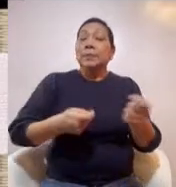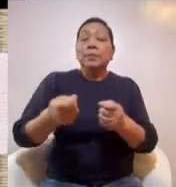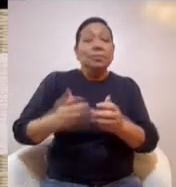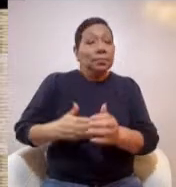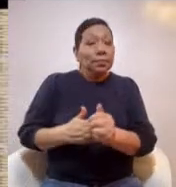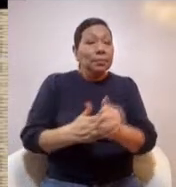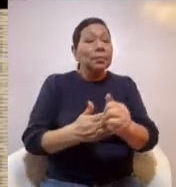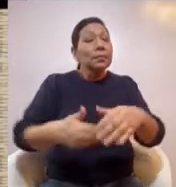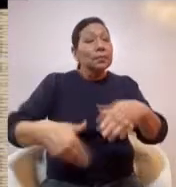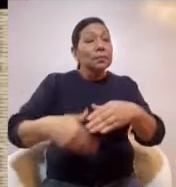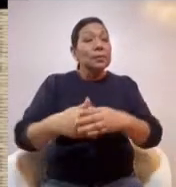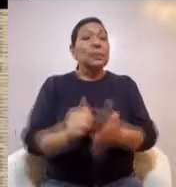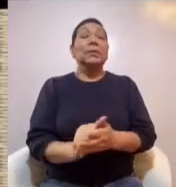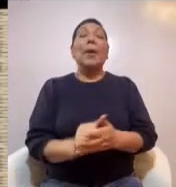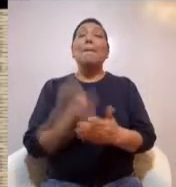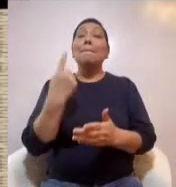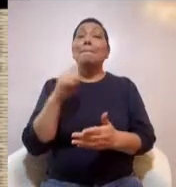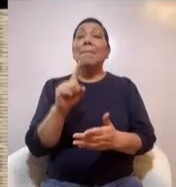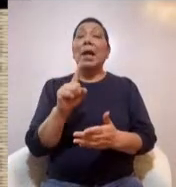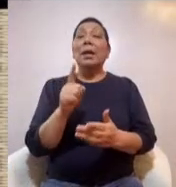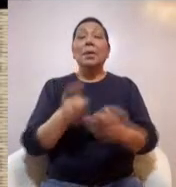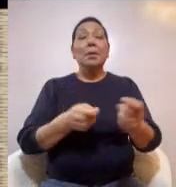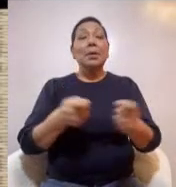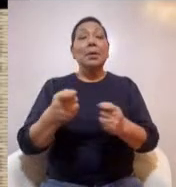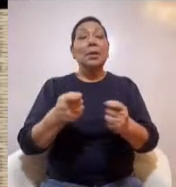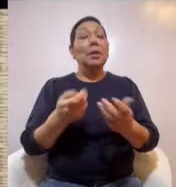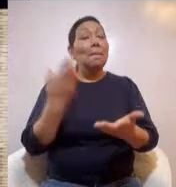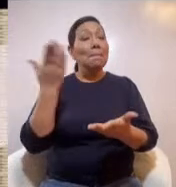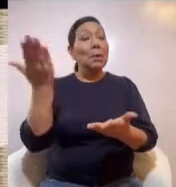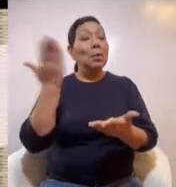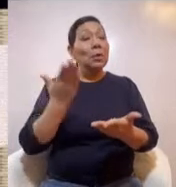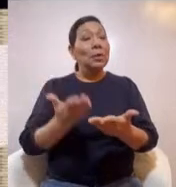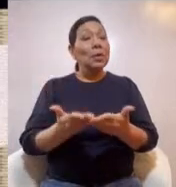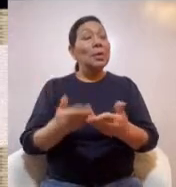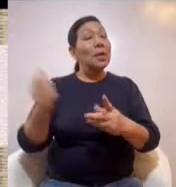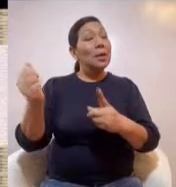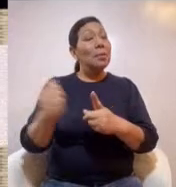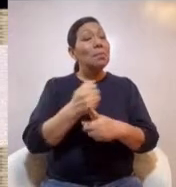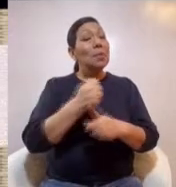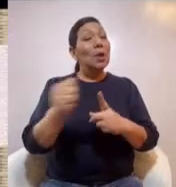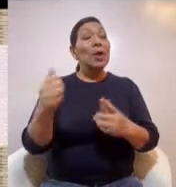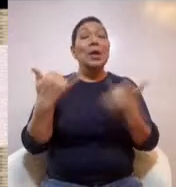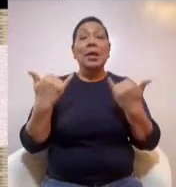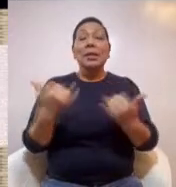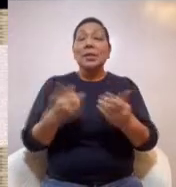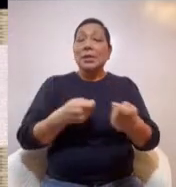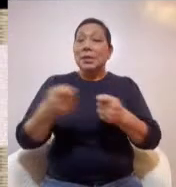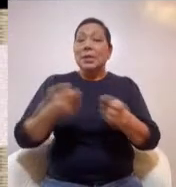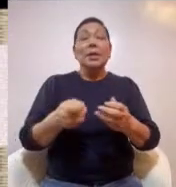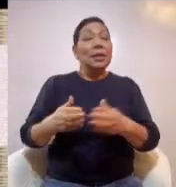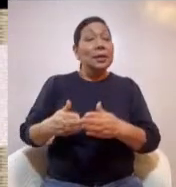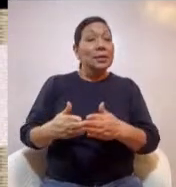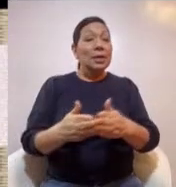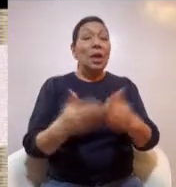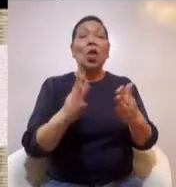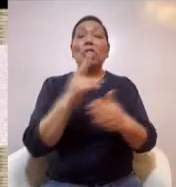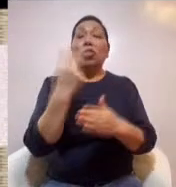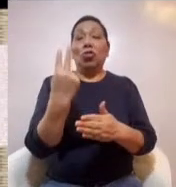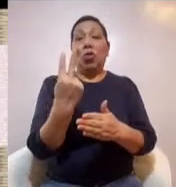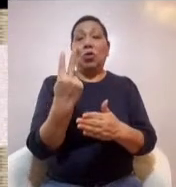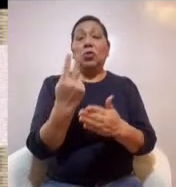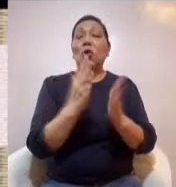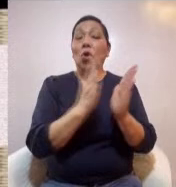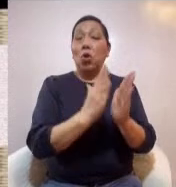convención el mecanismo de seguimiento de la Convención de Belén do Pará, mecanismo de seguimiento de la Convención de Violencia, y ese mecanismo de seguimiento